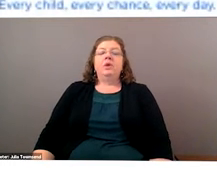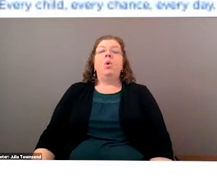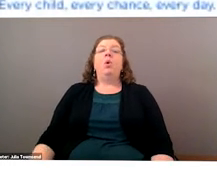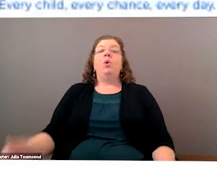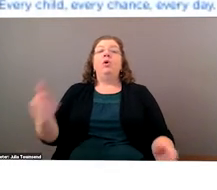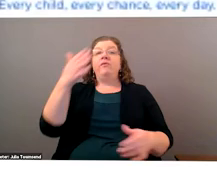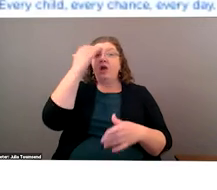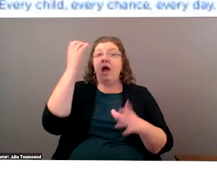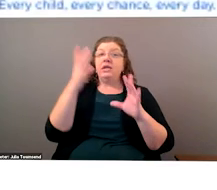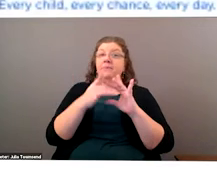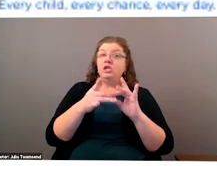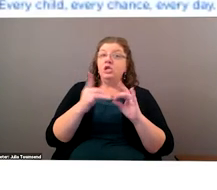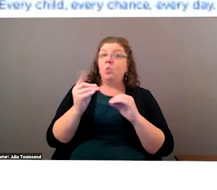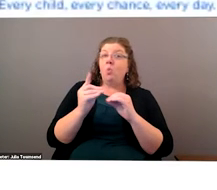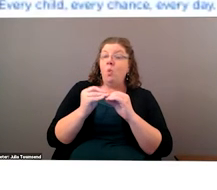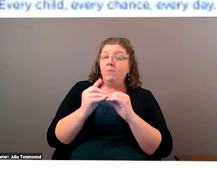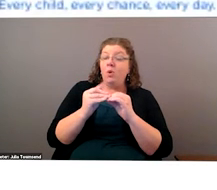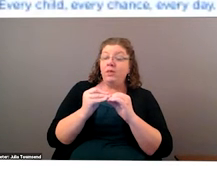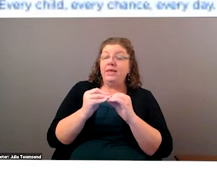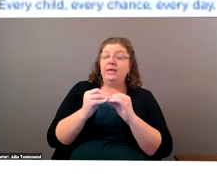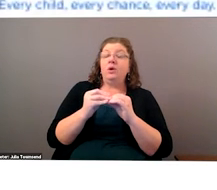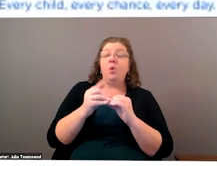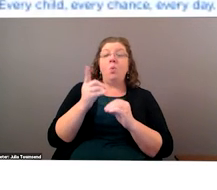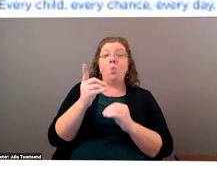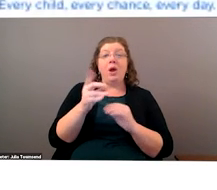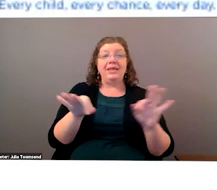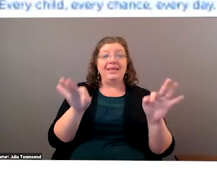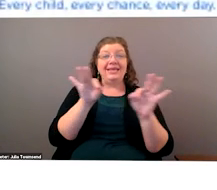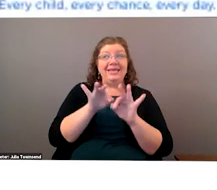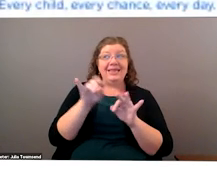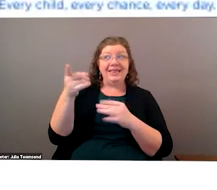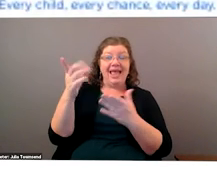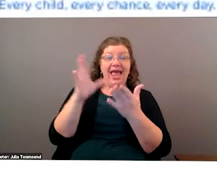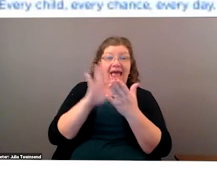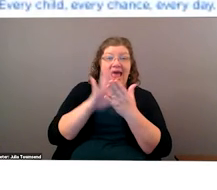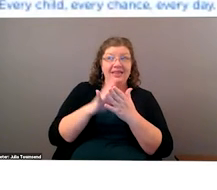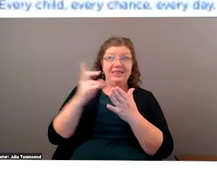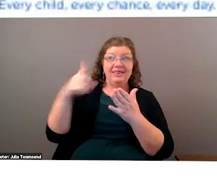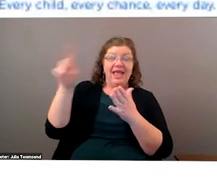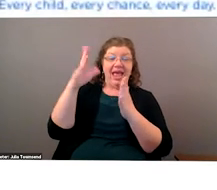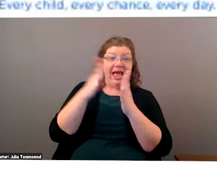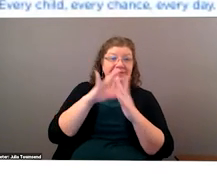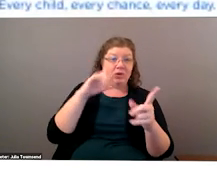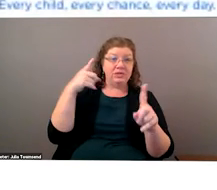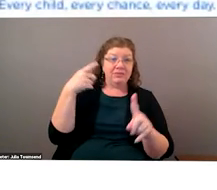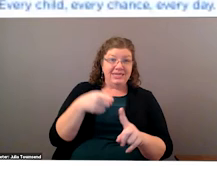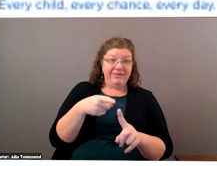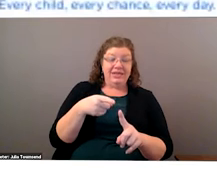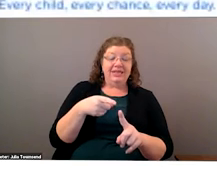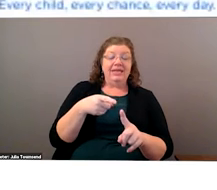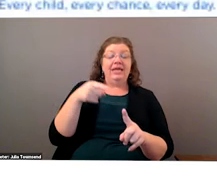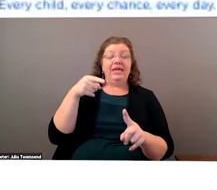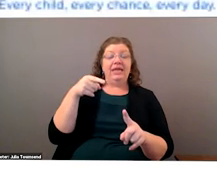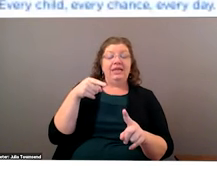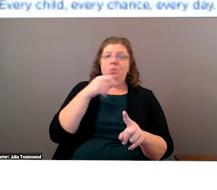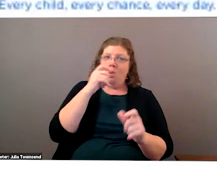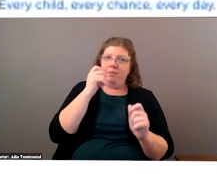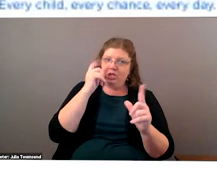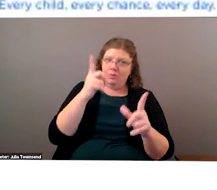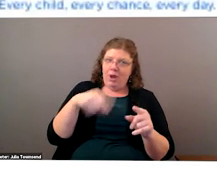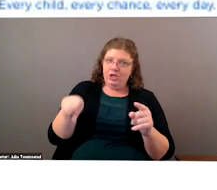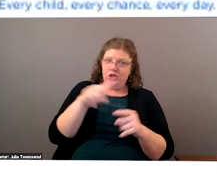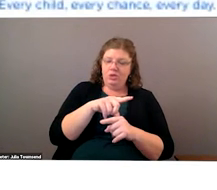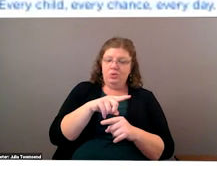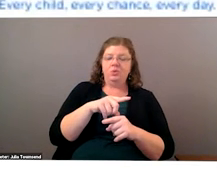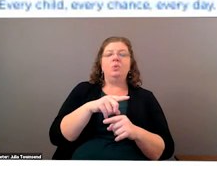más. Uno de los factores clave que específicamente se nos pidió fue, y obviamente esto no va a resultar sorprendente, lo